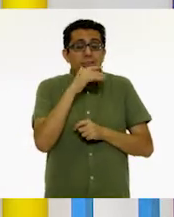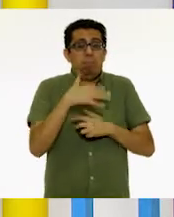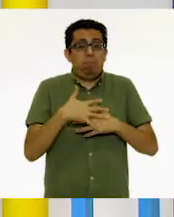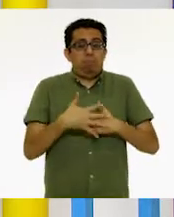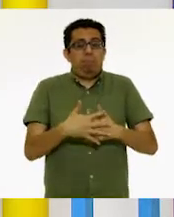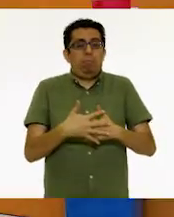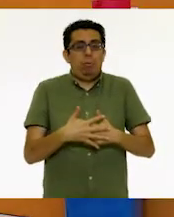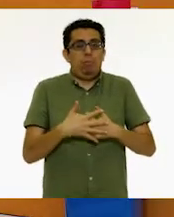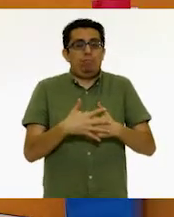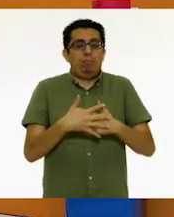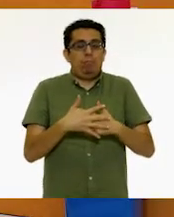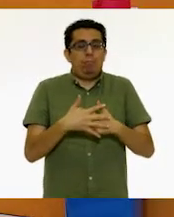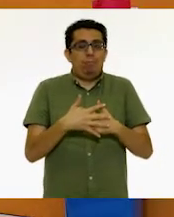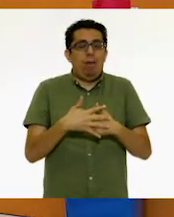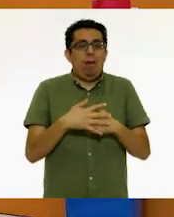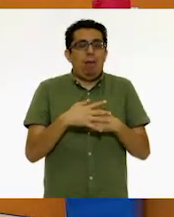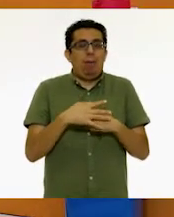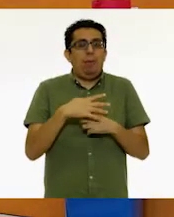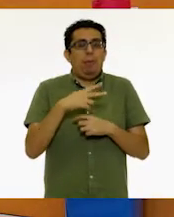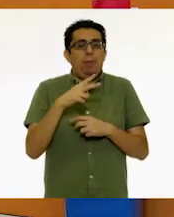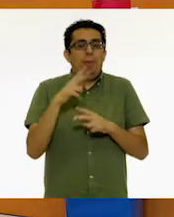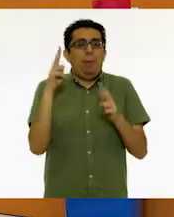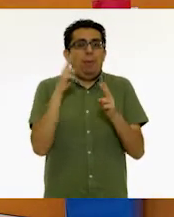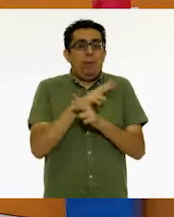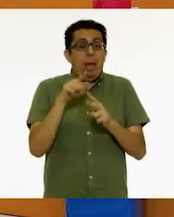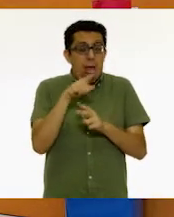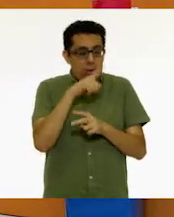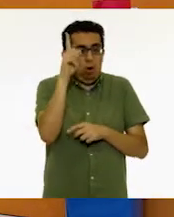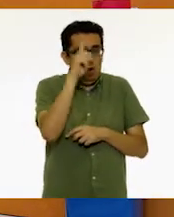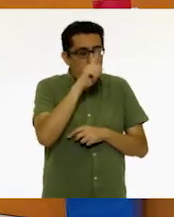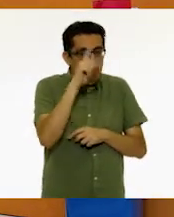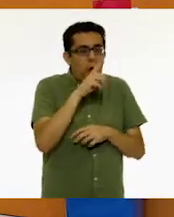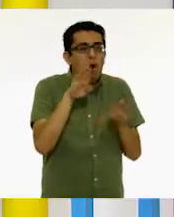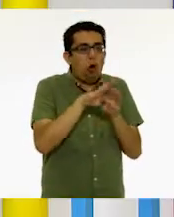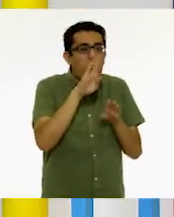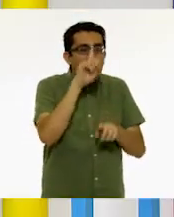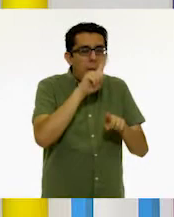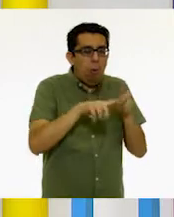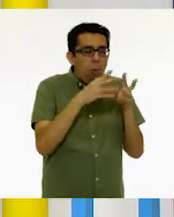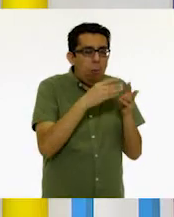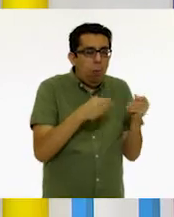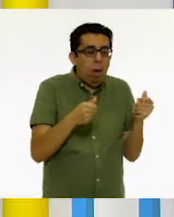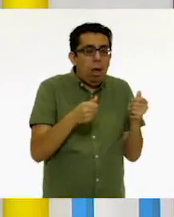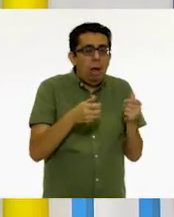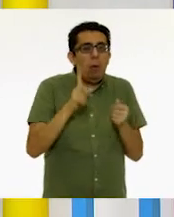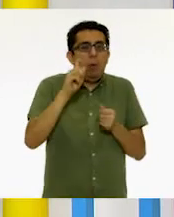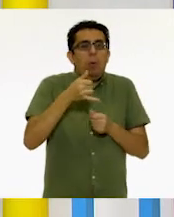veces... Te tengo un tip. A ver, un tip fabuloso buenísimo. Cuando te da hipo. Ajá. Tomar agua. ¿Tomar agua? ¿Se te pasa con eso?